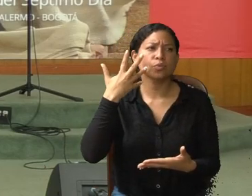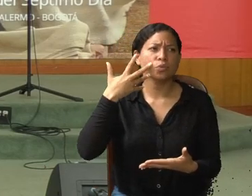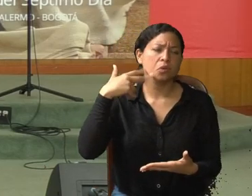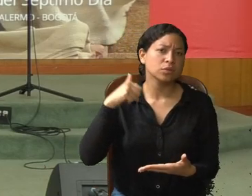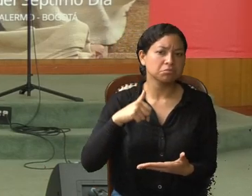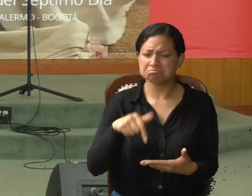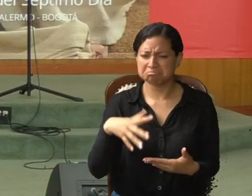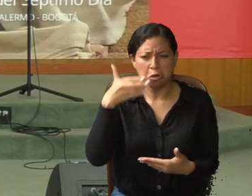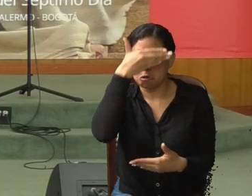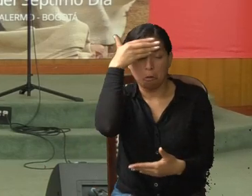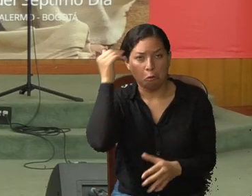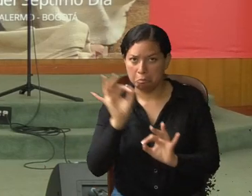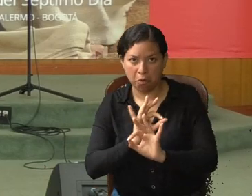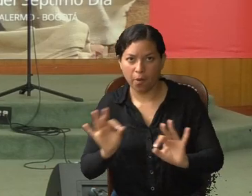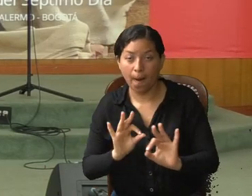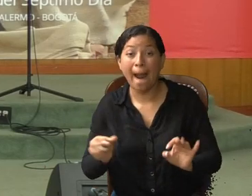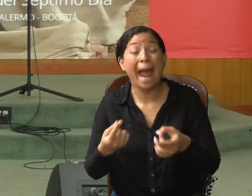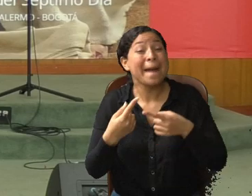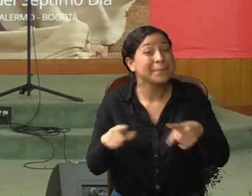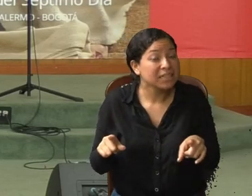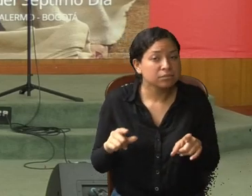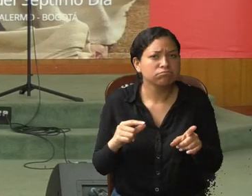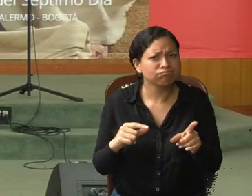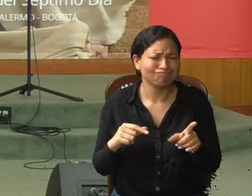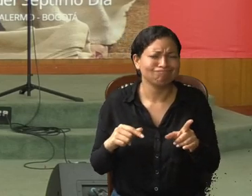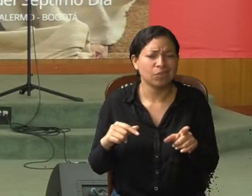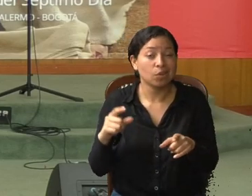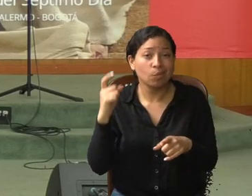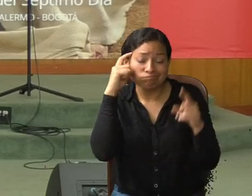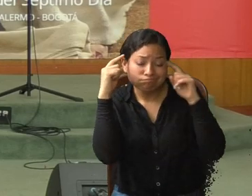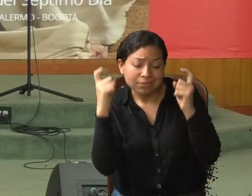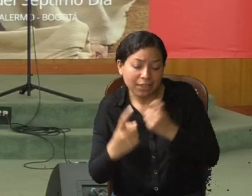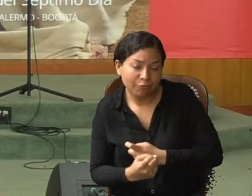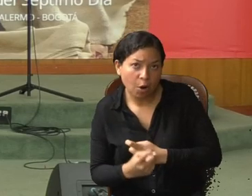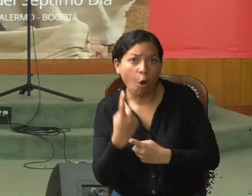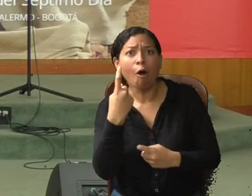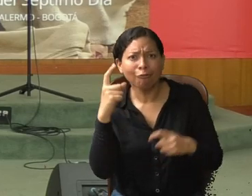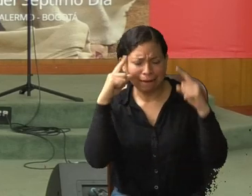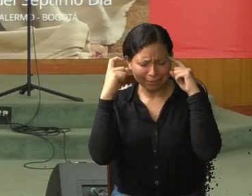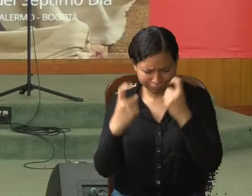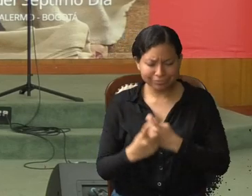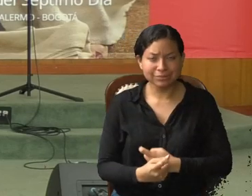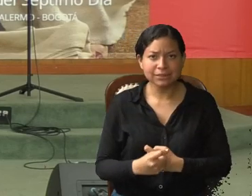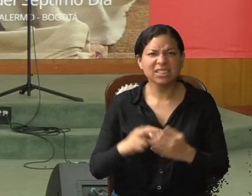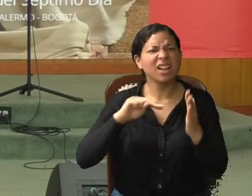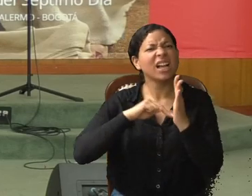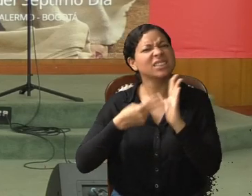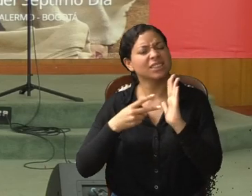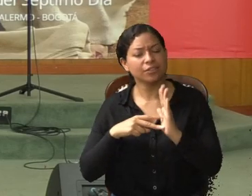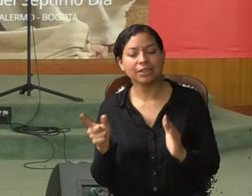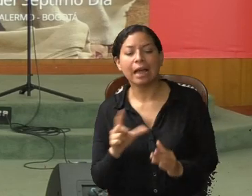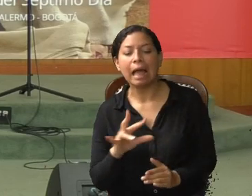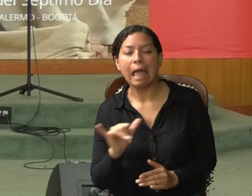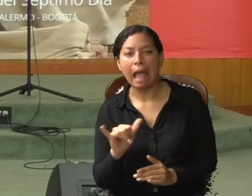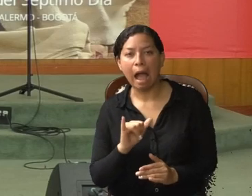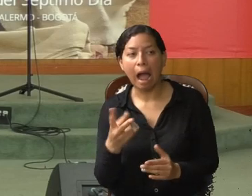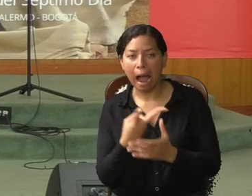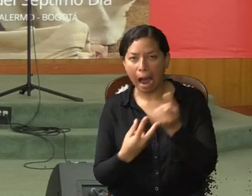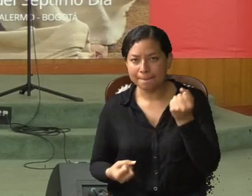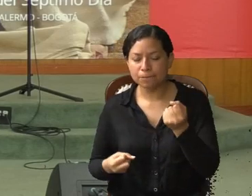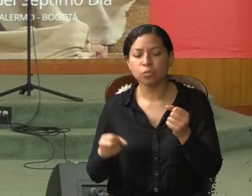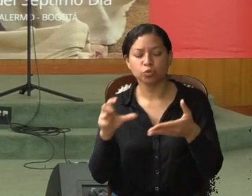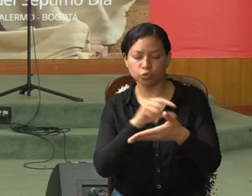se le olvidan a uno. Pero pocas veces nos sentamos a reflexionar sobre lo que realmente pueden significar esos dos textos. Y en la mañana de hoy vamos a